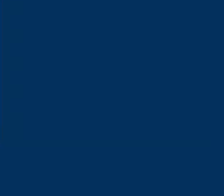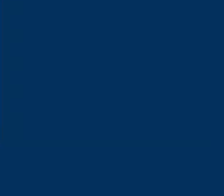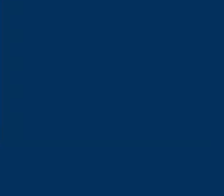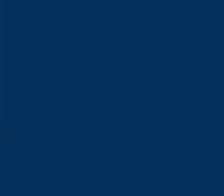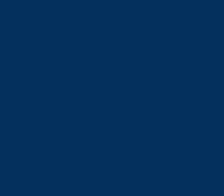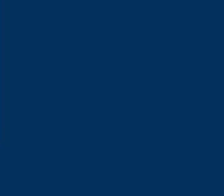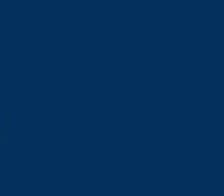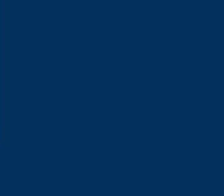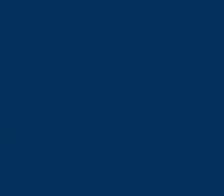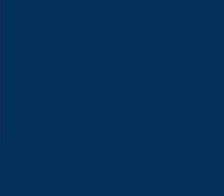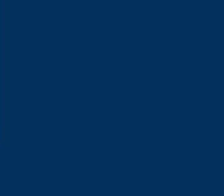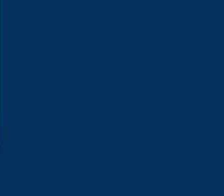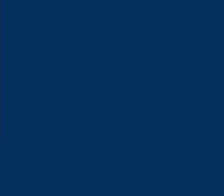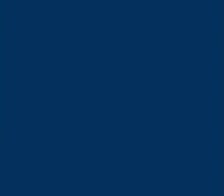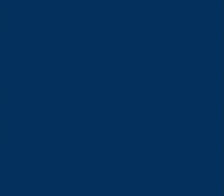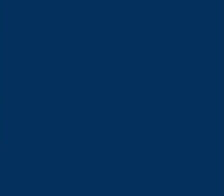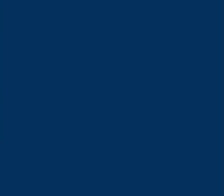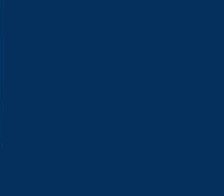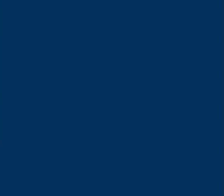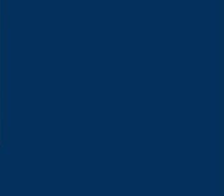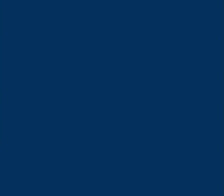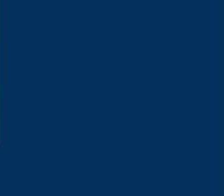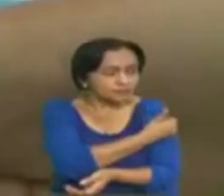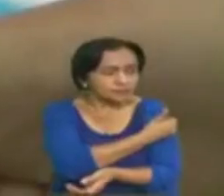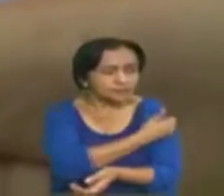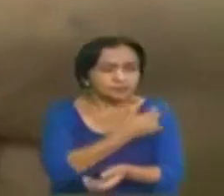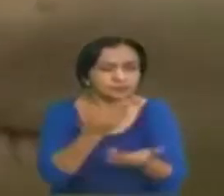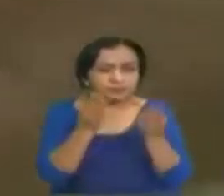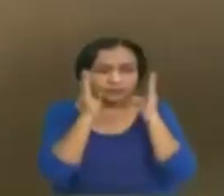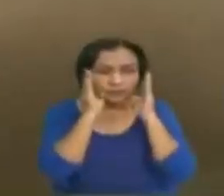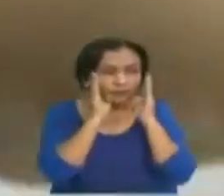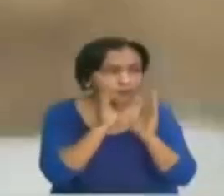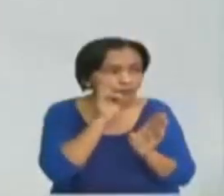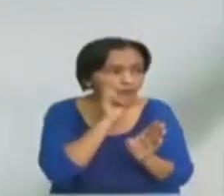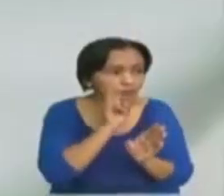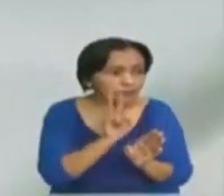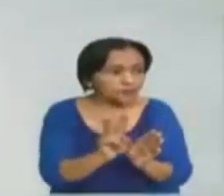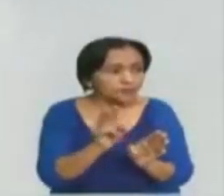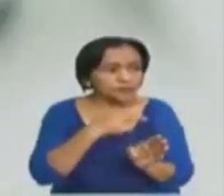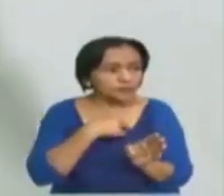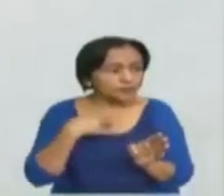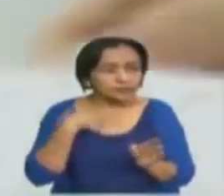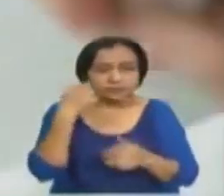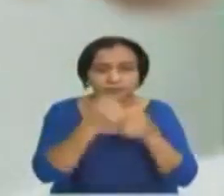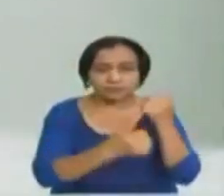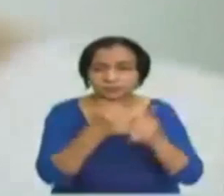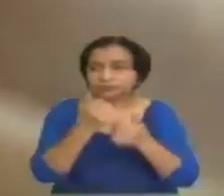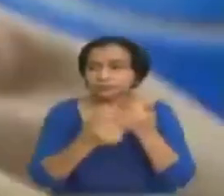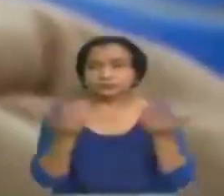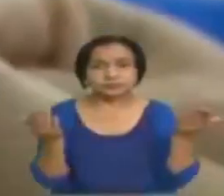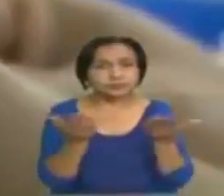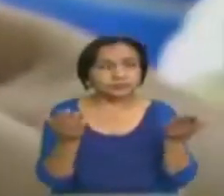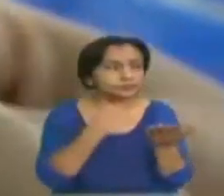mañana, Nandaime, Casa Materna, Diriomo, Centro de Salud Pedro Arauz, Comandante Héroe, Pedro Arauz